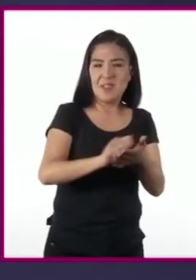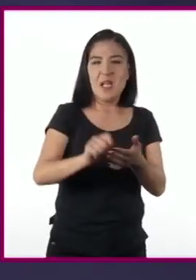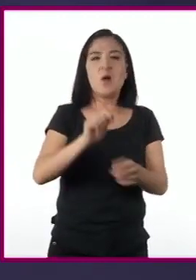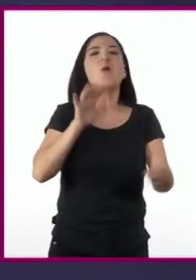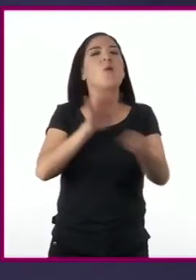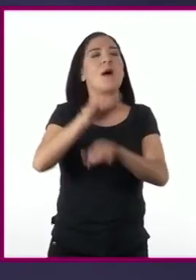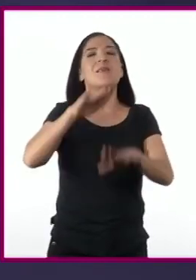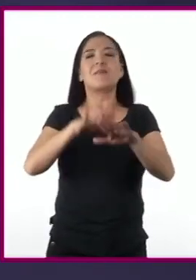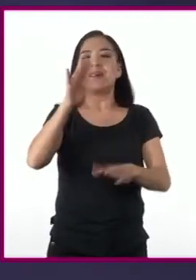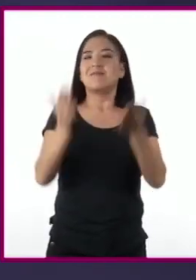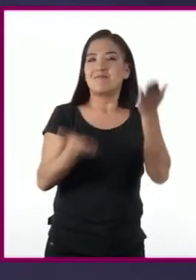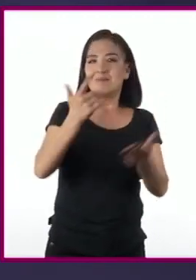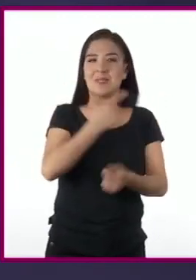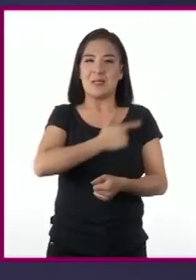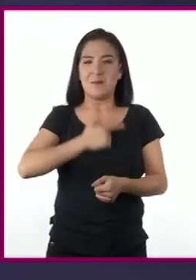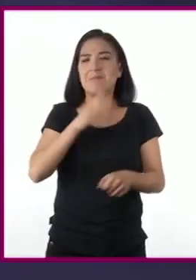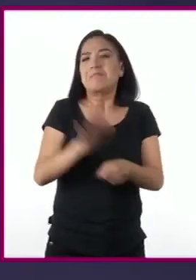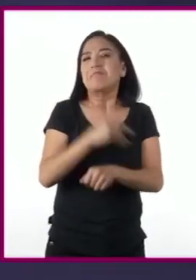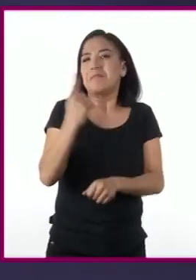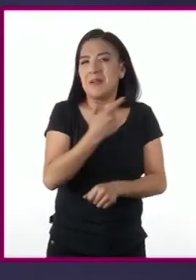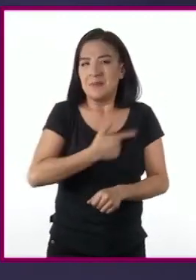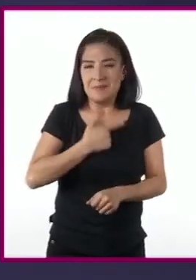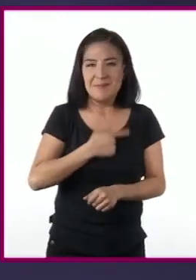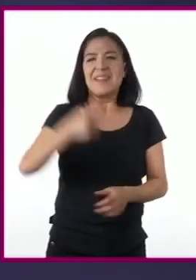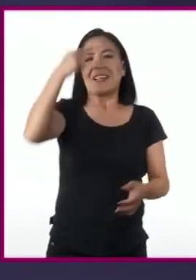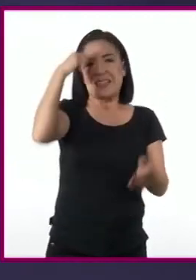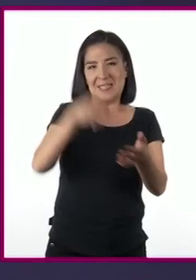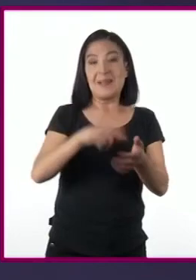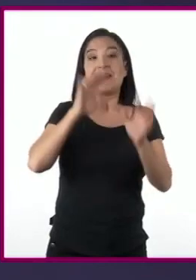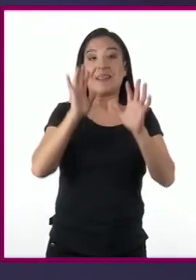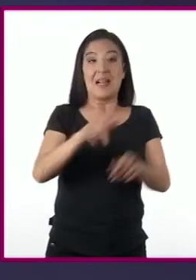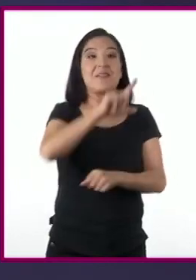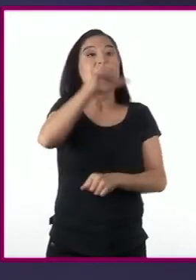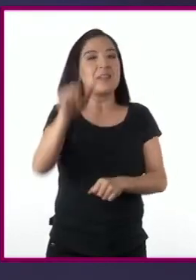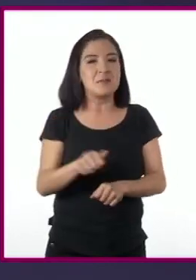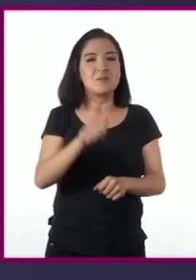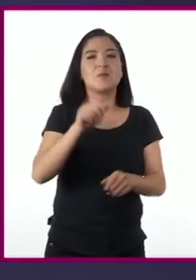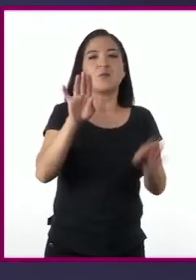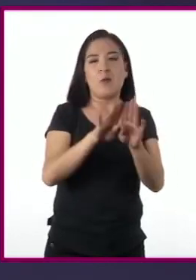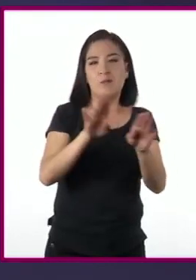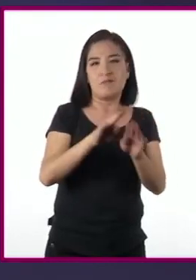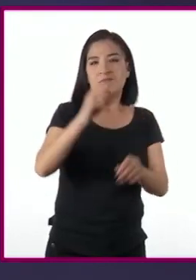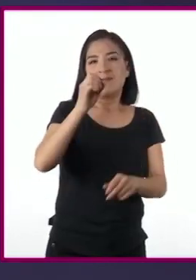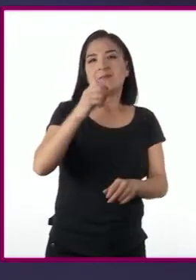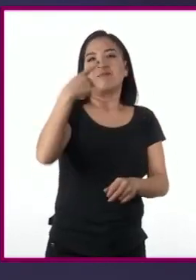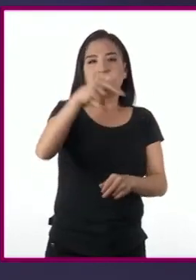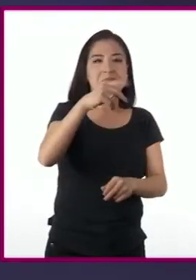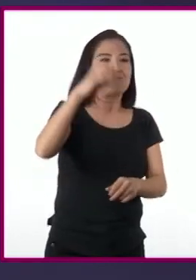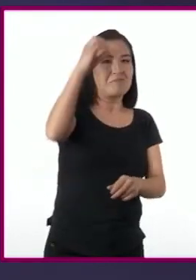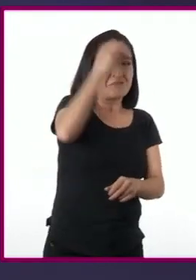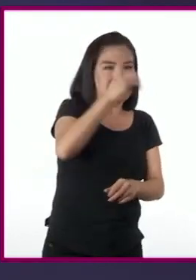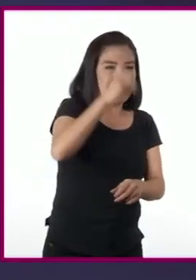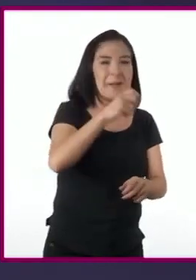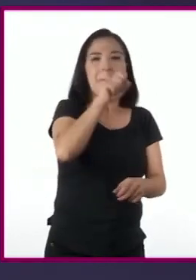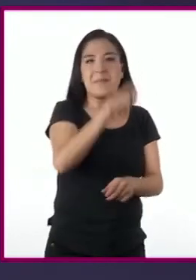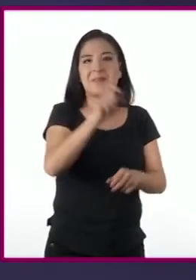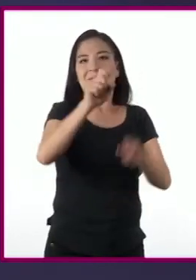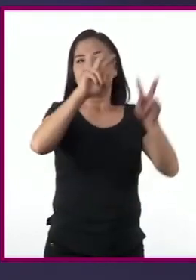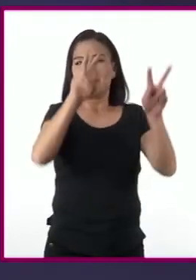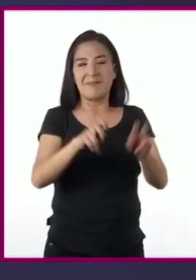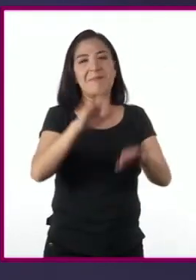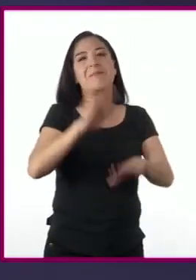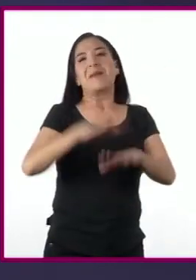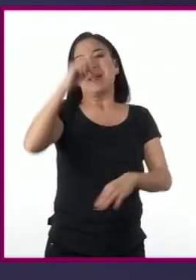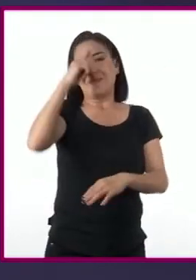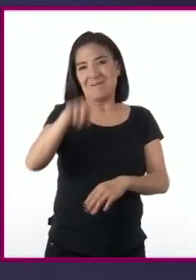les gustó más y por qué? Creo que después de conocer 2 puntos de vista sobre un mismo tema, es más